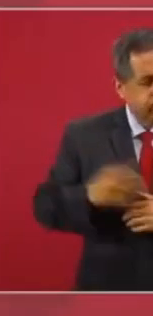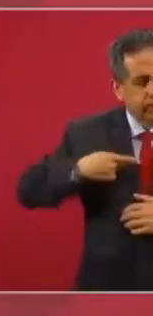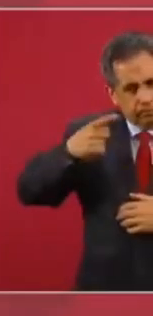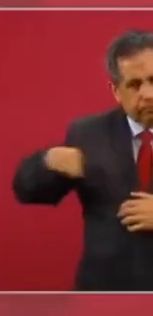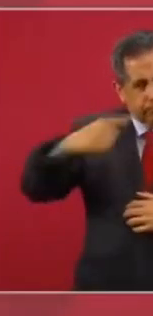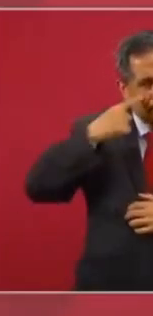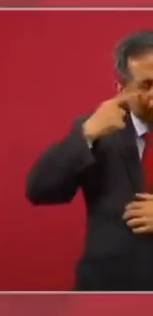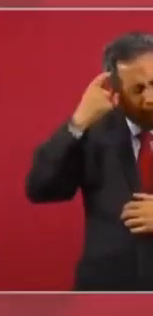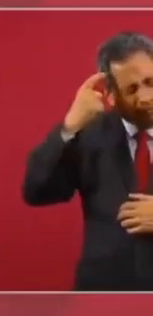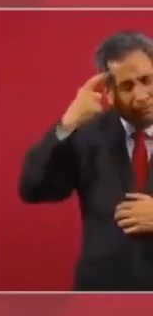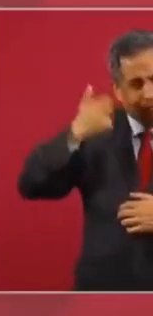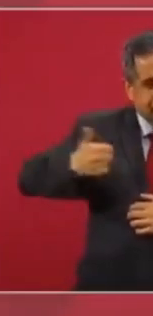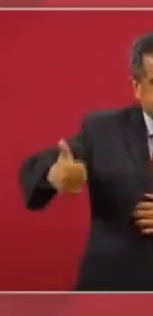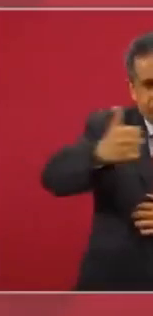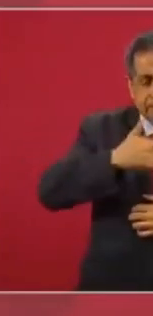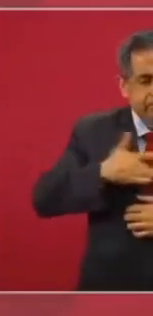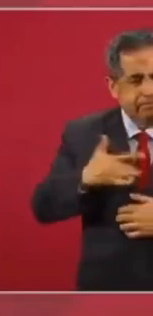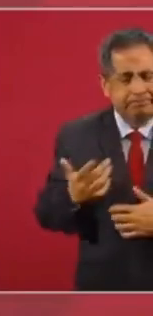misma